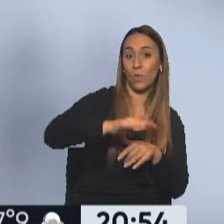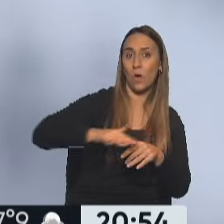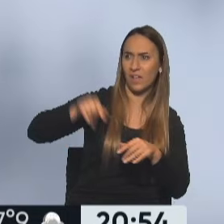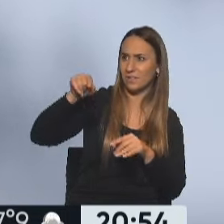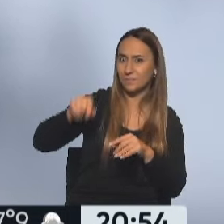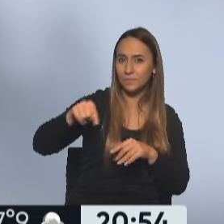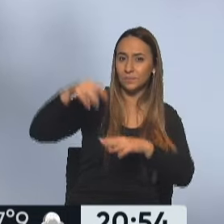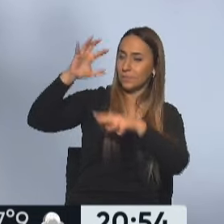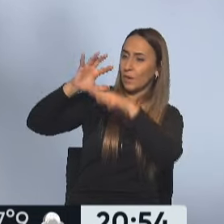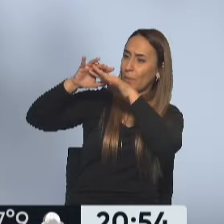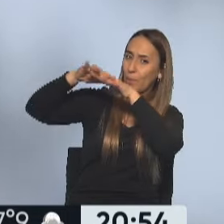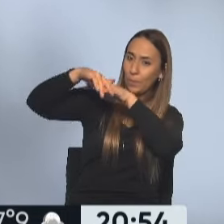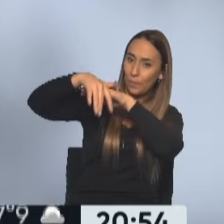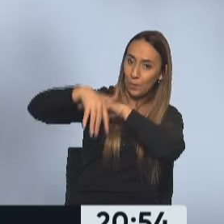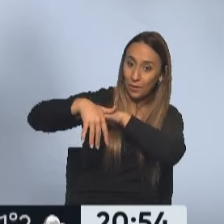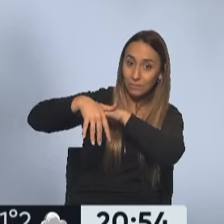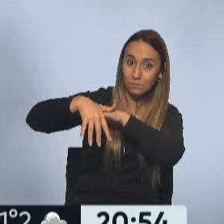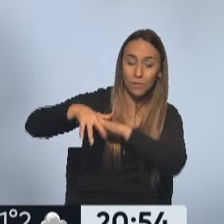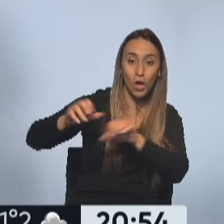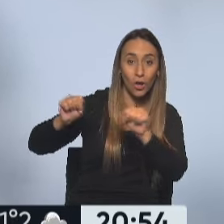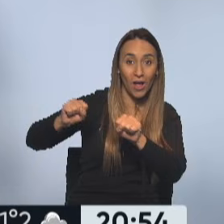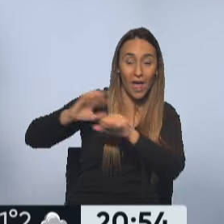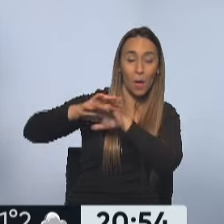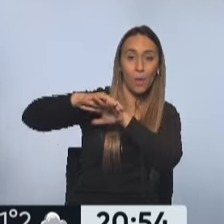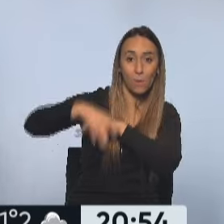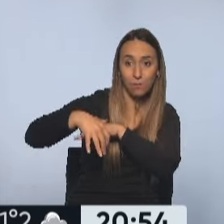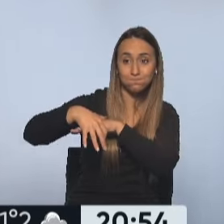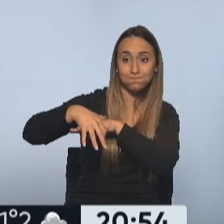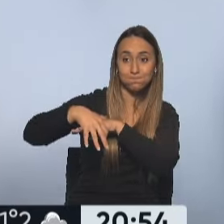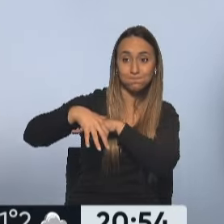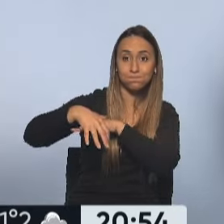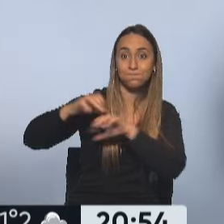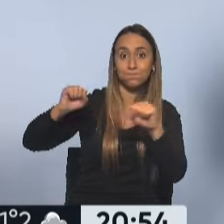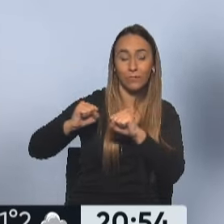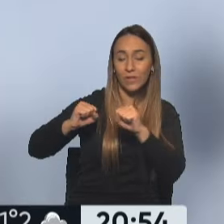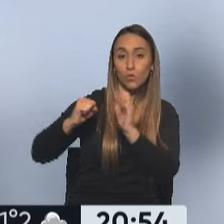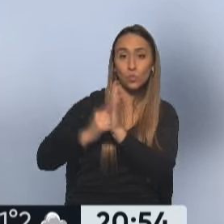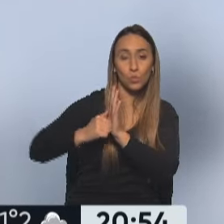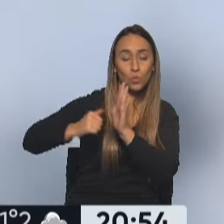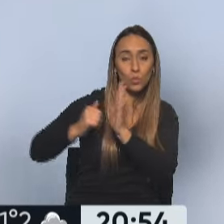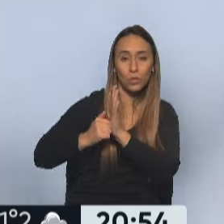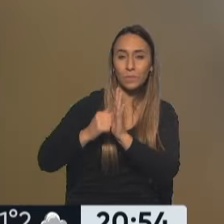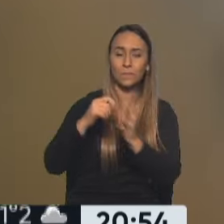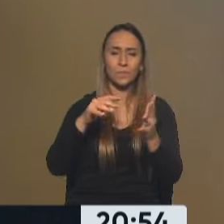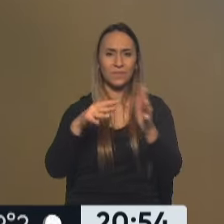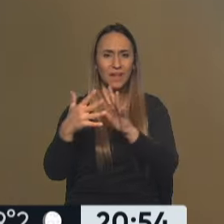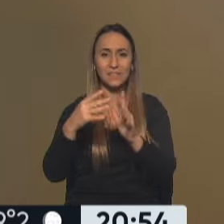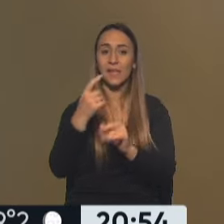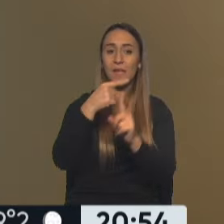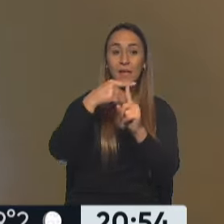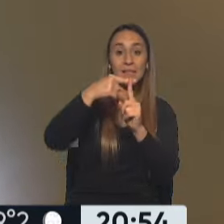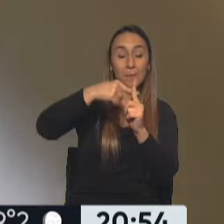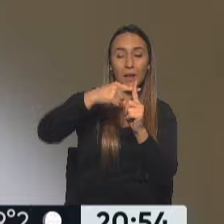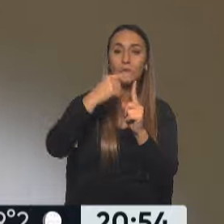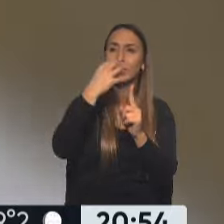aparecieron congeladas, sí, bien están escuchando, congeladas, aproximadamente 4 grados menos se